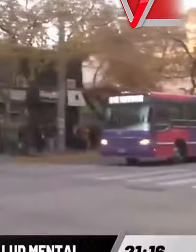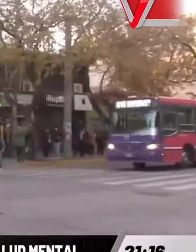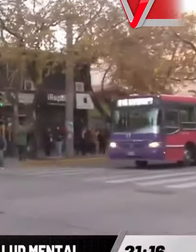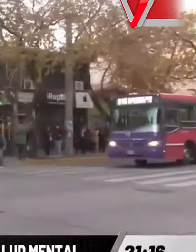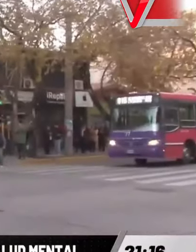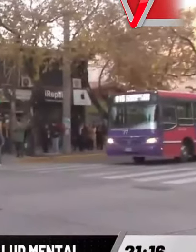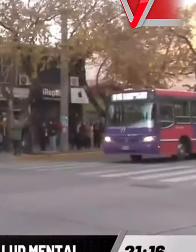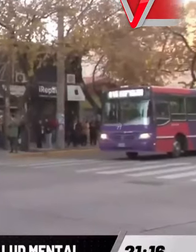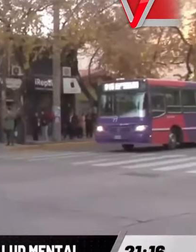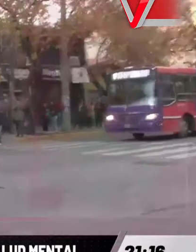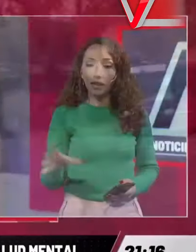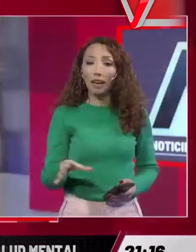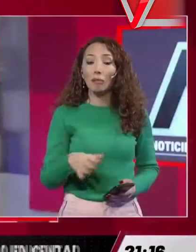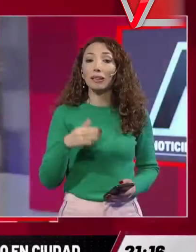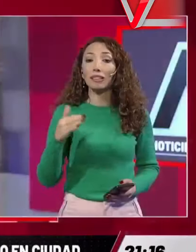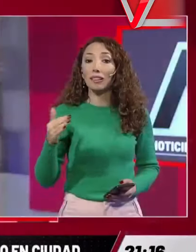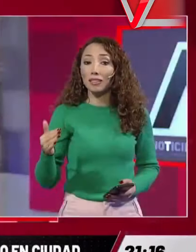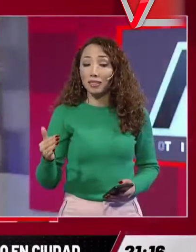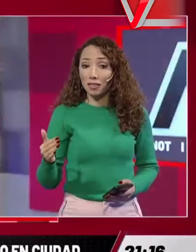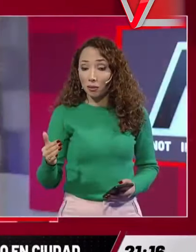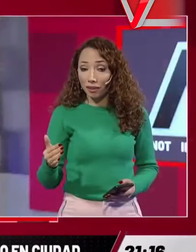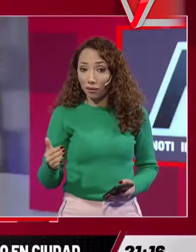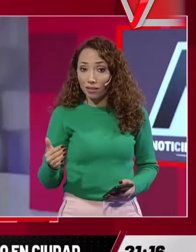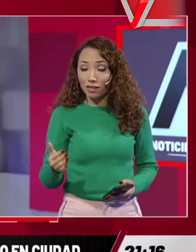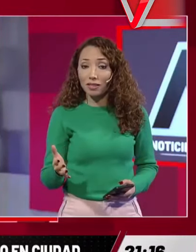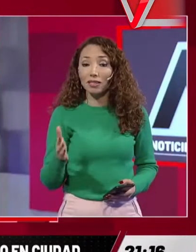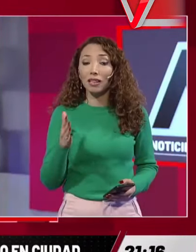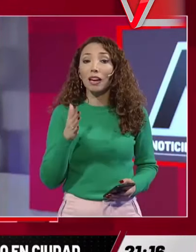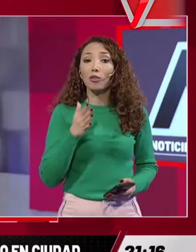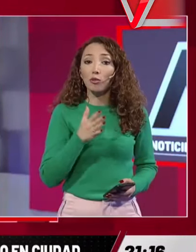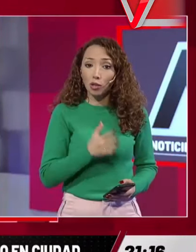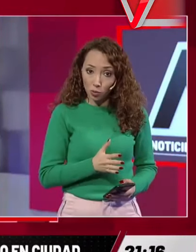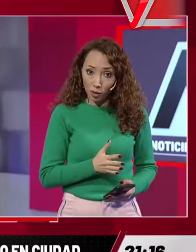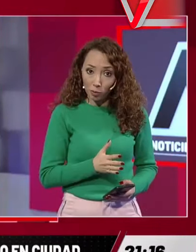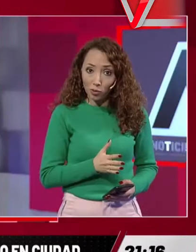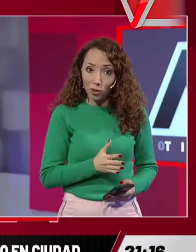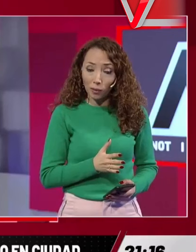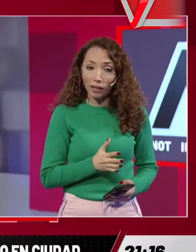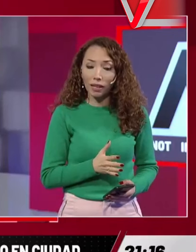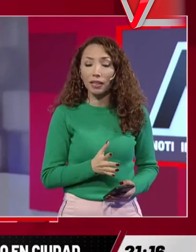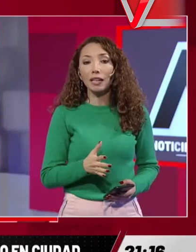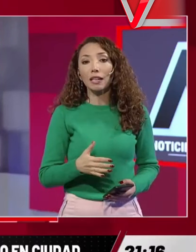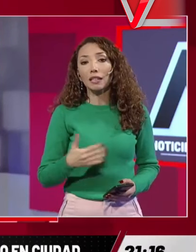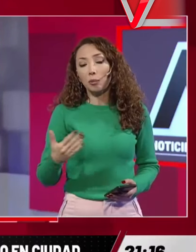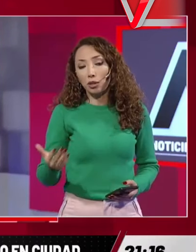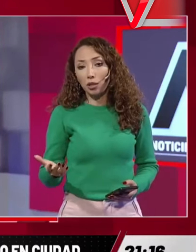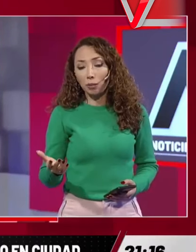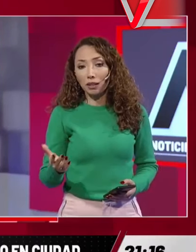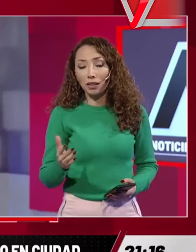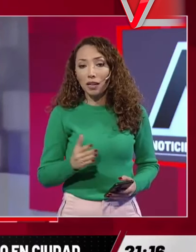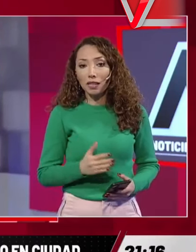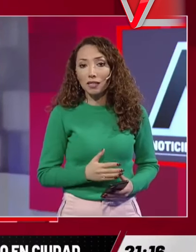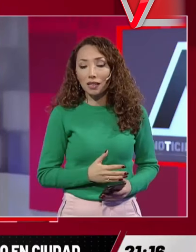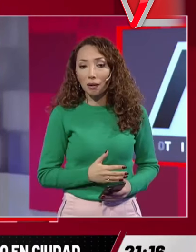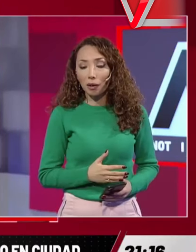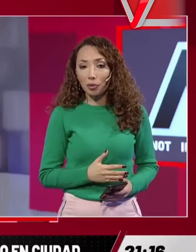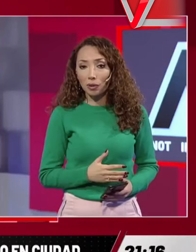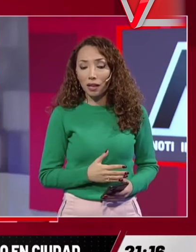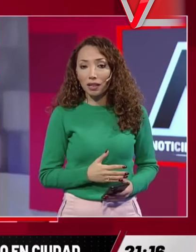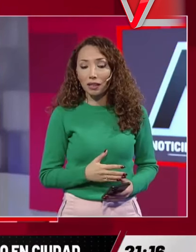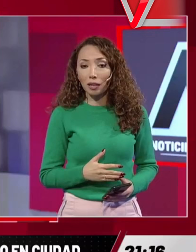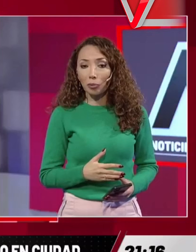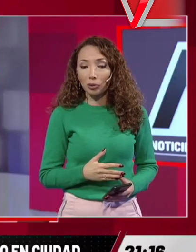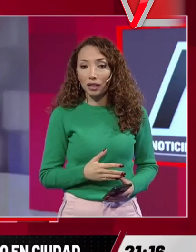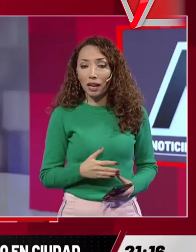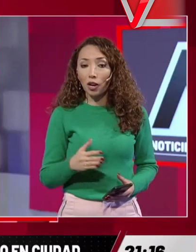que aportan las cámaras de seguridad, sí. A partir de allí se va a establecer si fue su responsabilidad y posteriormente si cabe la